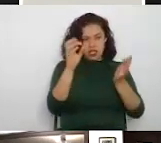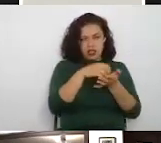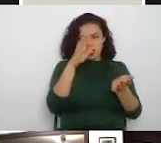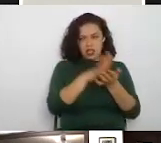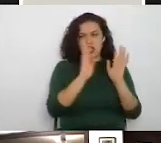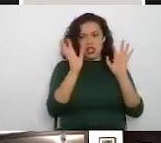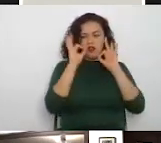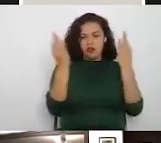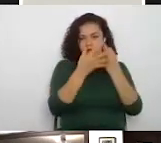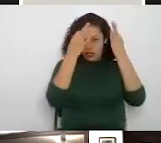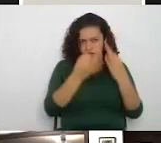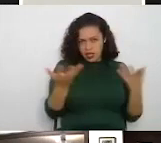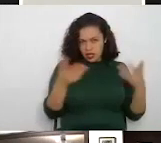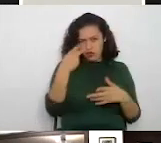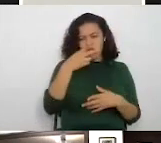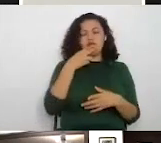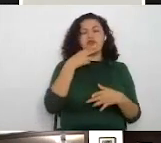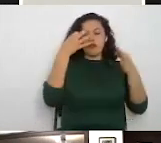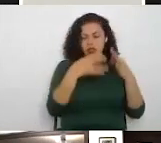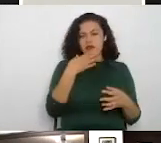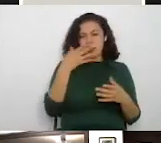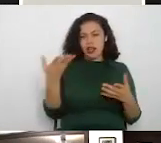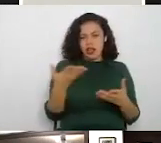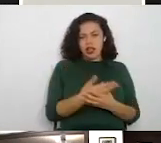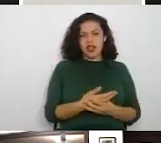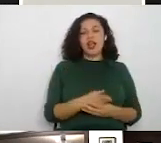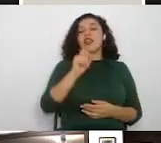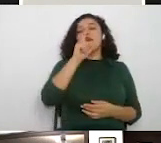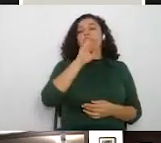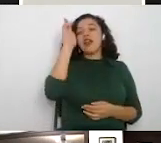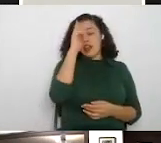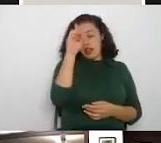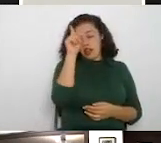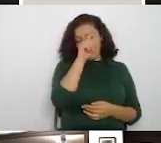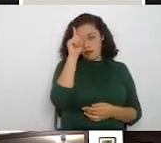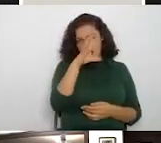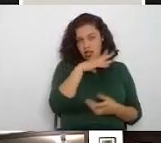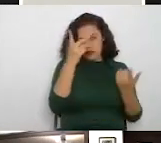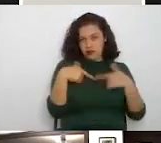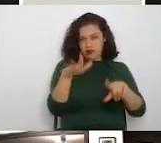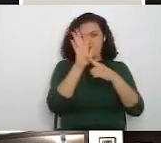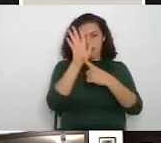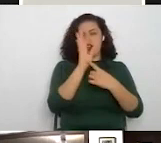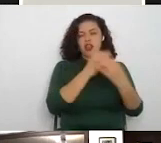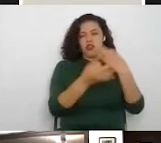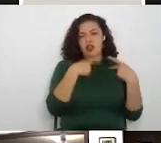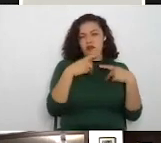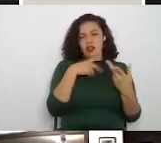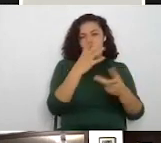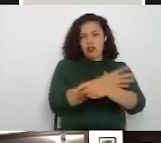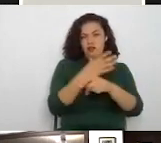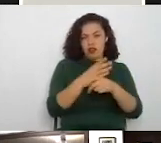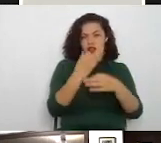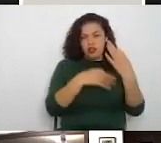hace oficial su uso. Y se recomienda igualmente hacer una presentación a todos los colaboradores de todos